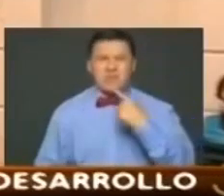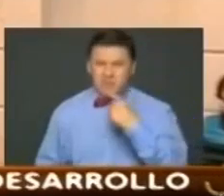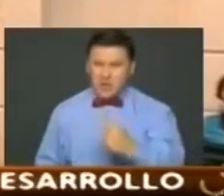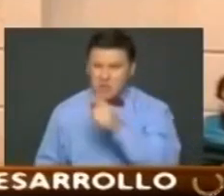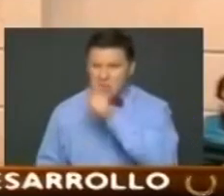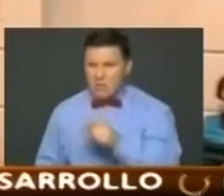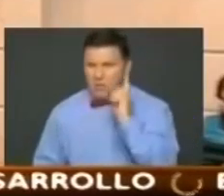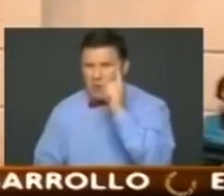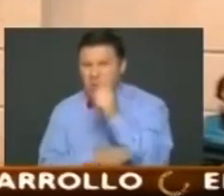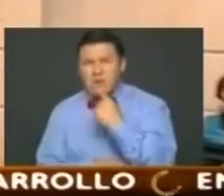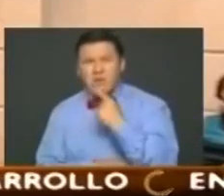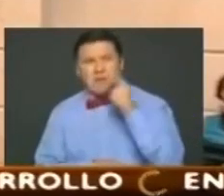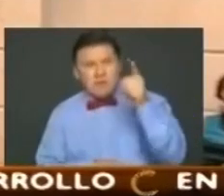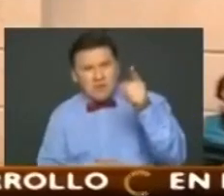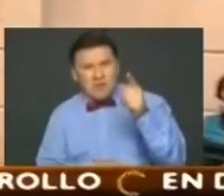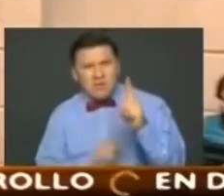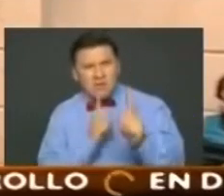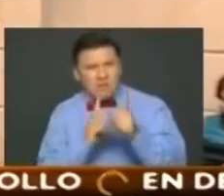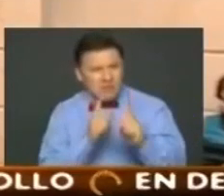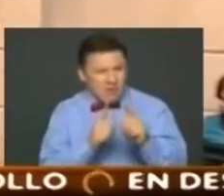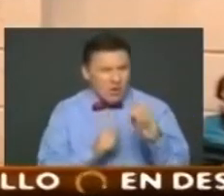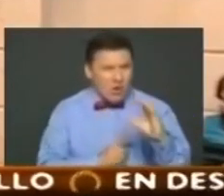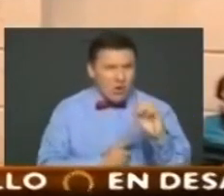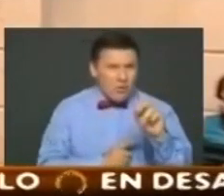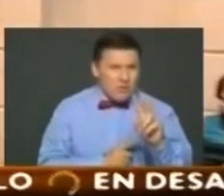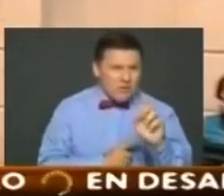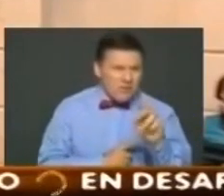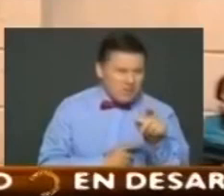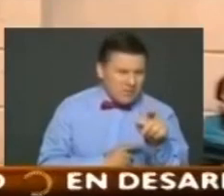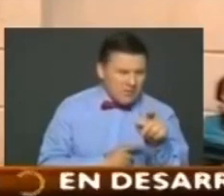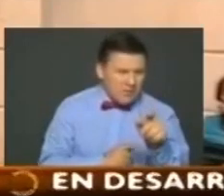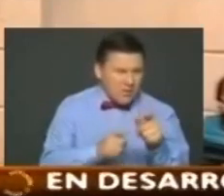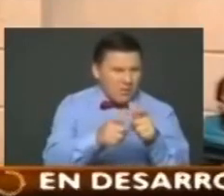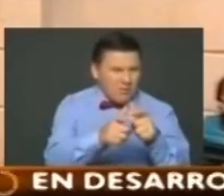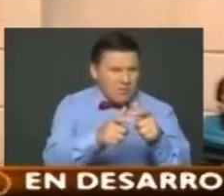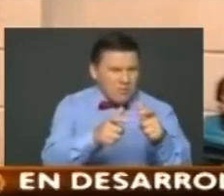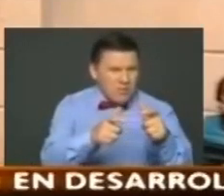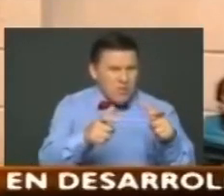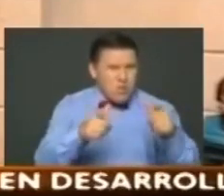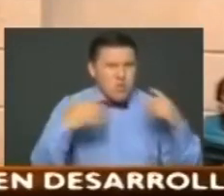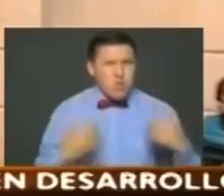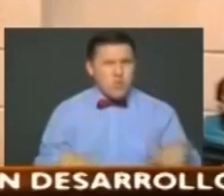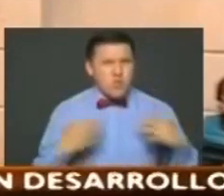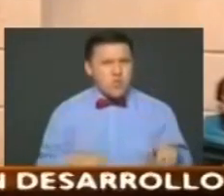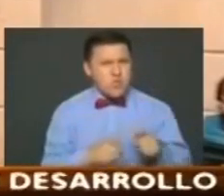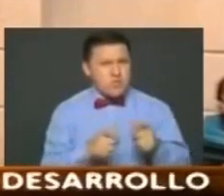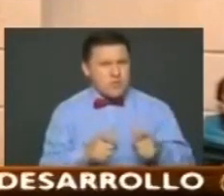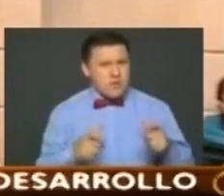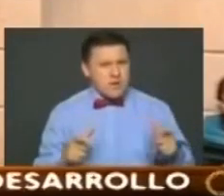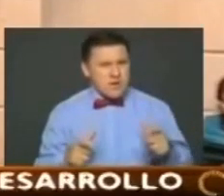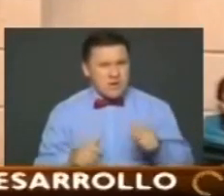lo que se había logrado a través de las Convivir era un crecimiento exponencial de las estructuras